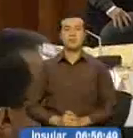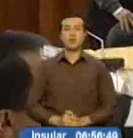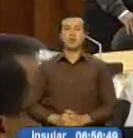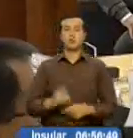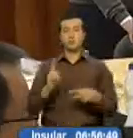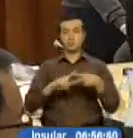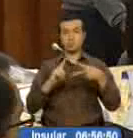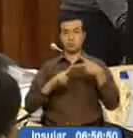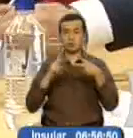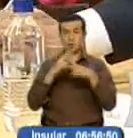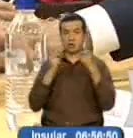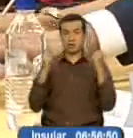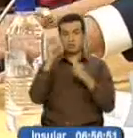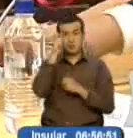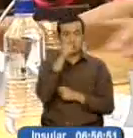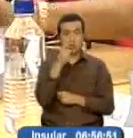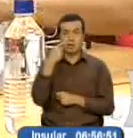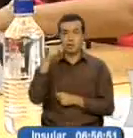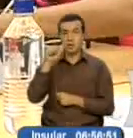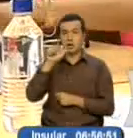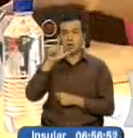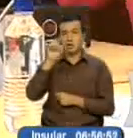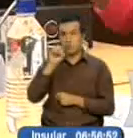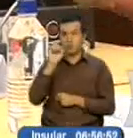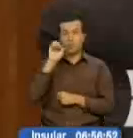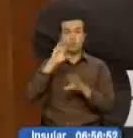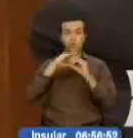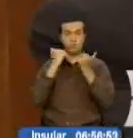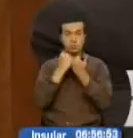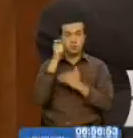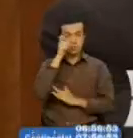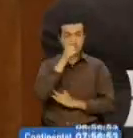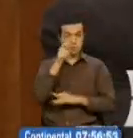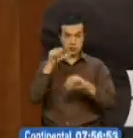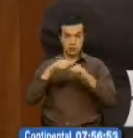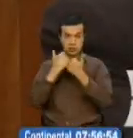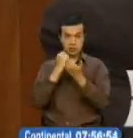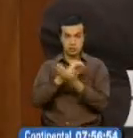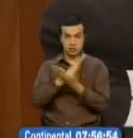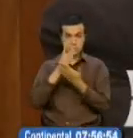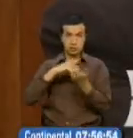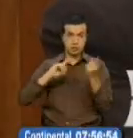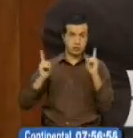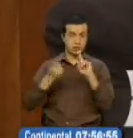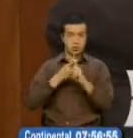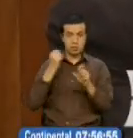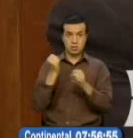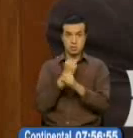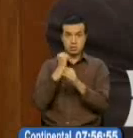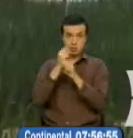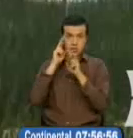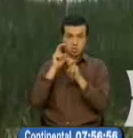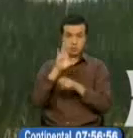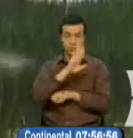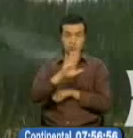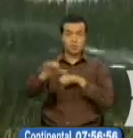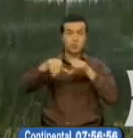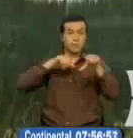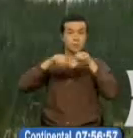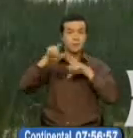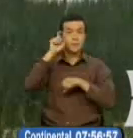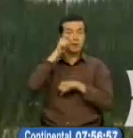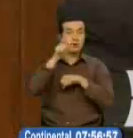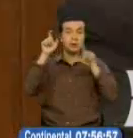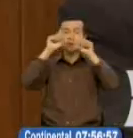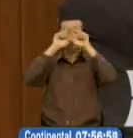motivaron el llamado del exfiscal Galo Chiriboga hasta la Comisión de Fiscalización de la Asamblea. El primero, los trabajos de investigación que bajo su administración la Fiscalía realizó